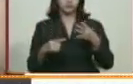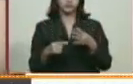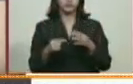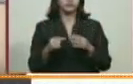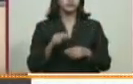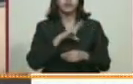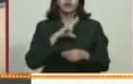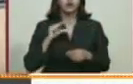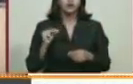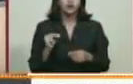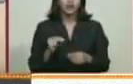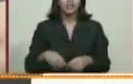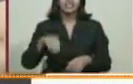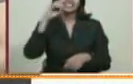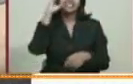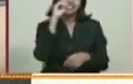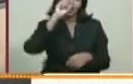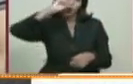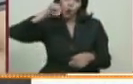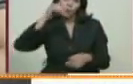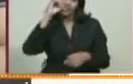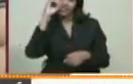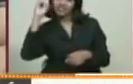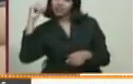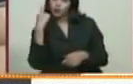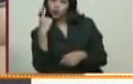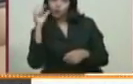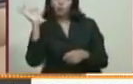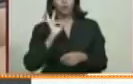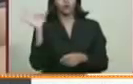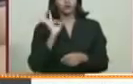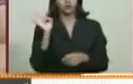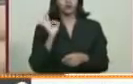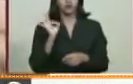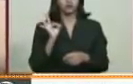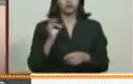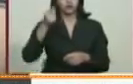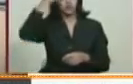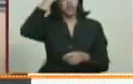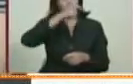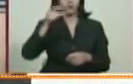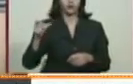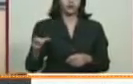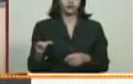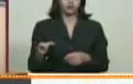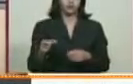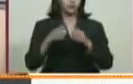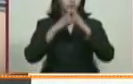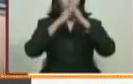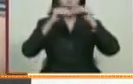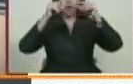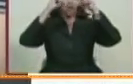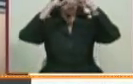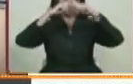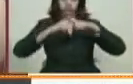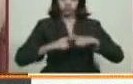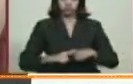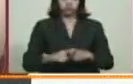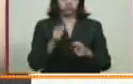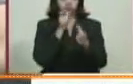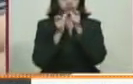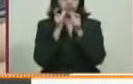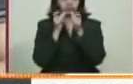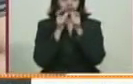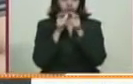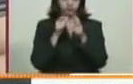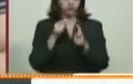no pasa de ser el 0,001% de la población. Todas las encuestas en este momento que te preguntan sobre ese hecho